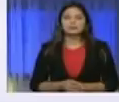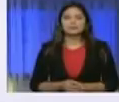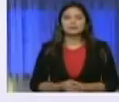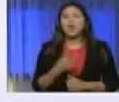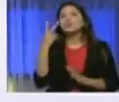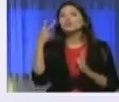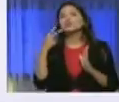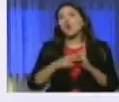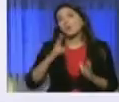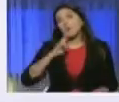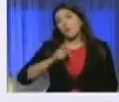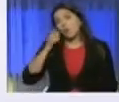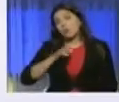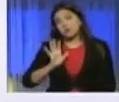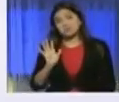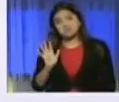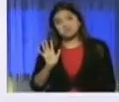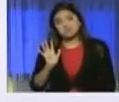2.000 bolívares.